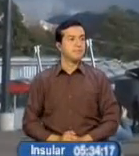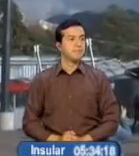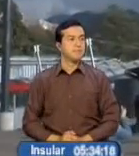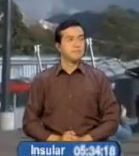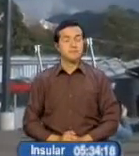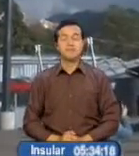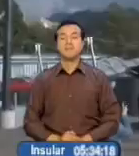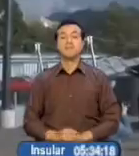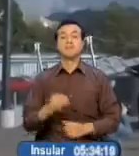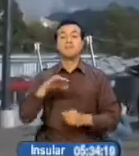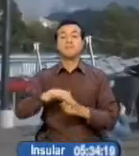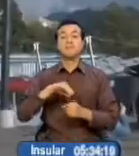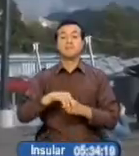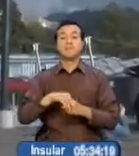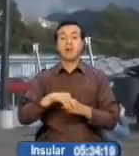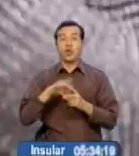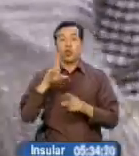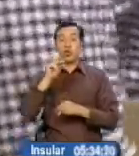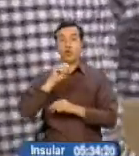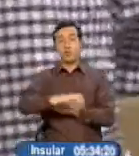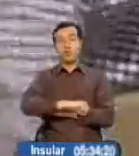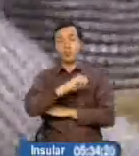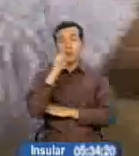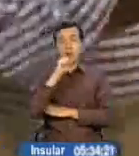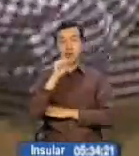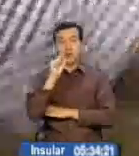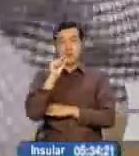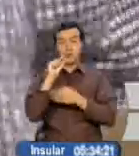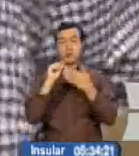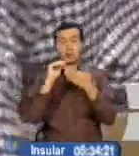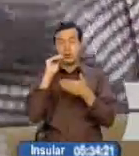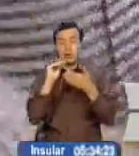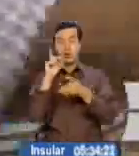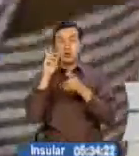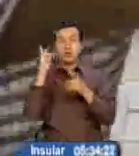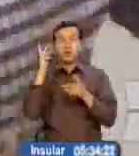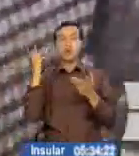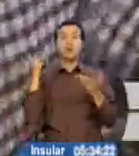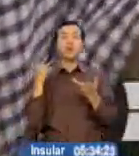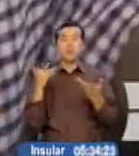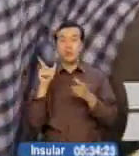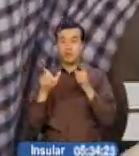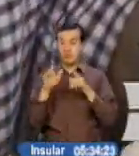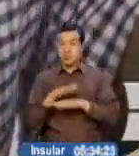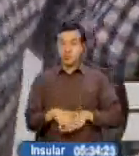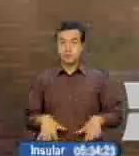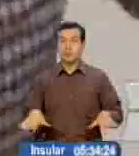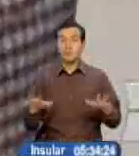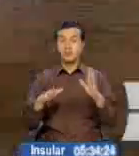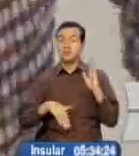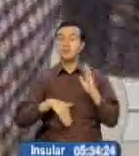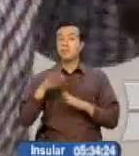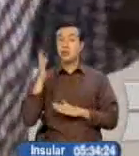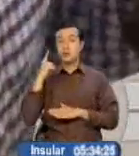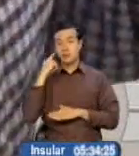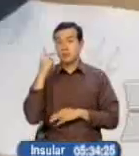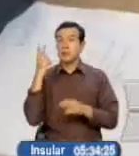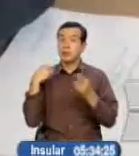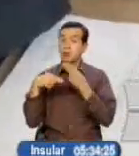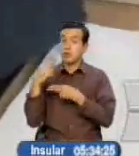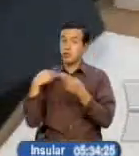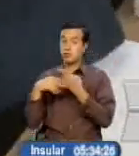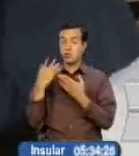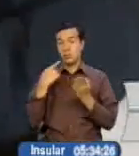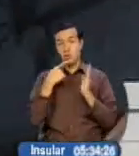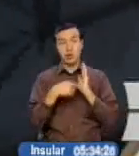El resultado del plebiscito que da al no como ganador por un estrecho margen genera incertidumbre no solo en la población, sino también en los mercados.